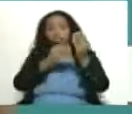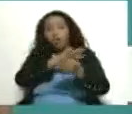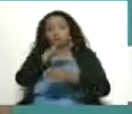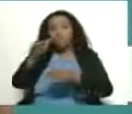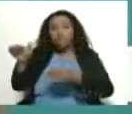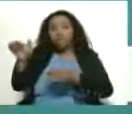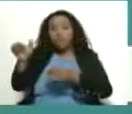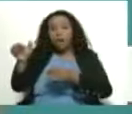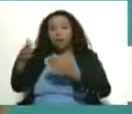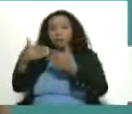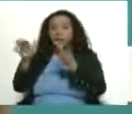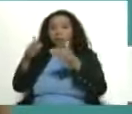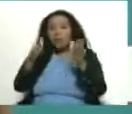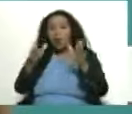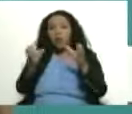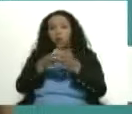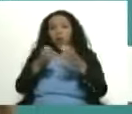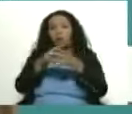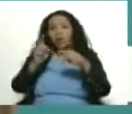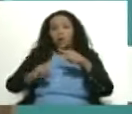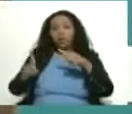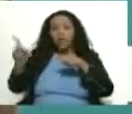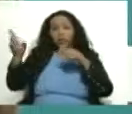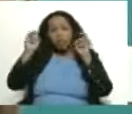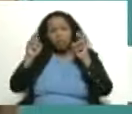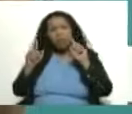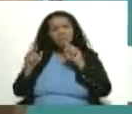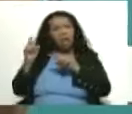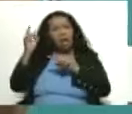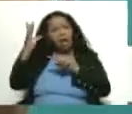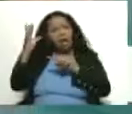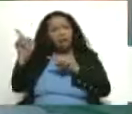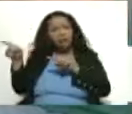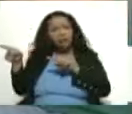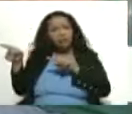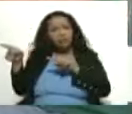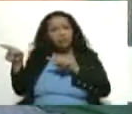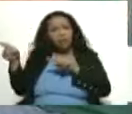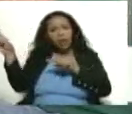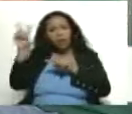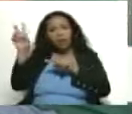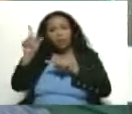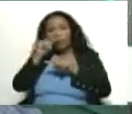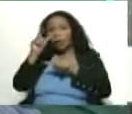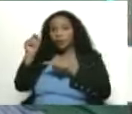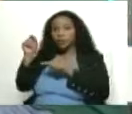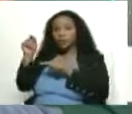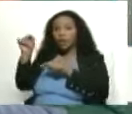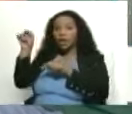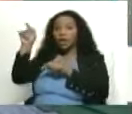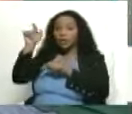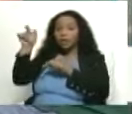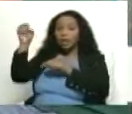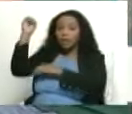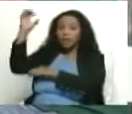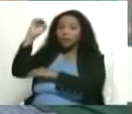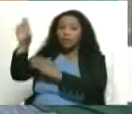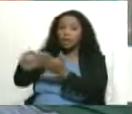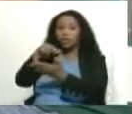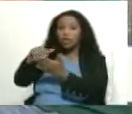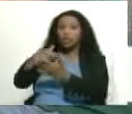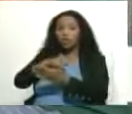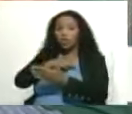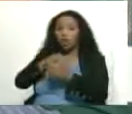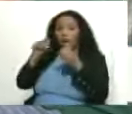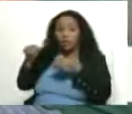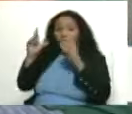bloques petroleros, bloques energéticos. Producto de eso es que los venezolanos, las venezolanas, a través de la Asamblea Nacional, hemos tomado